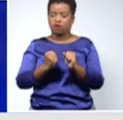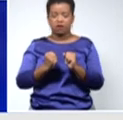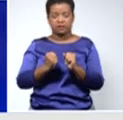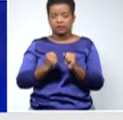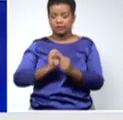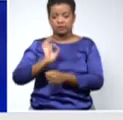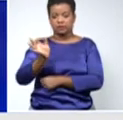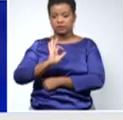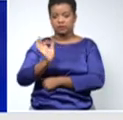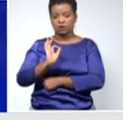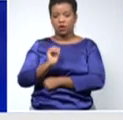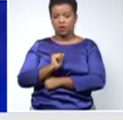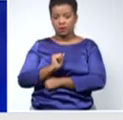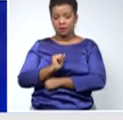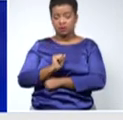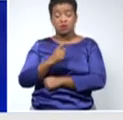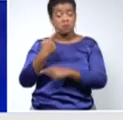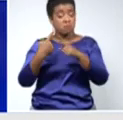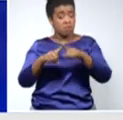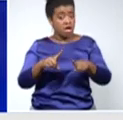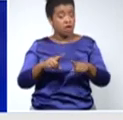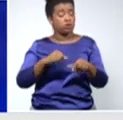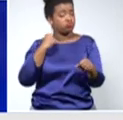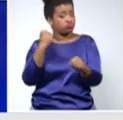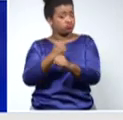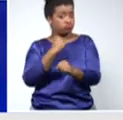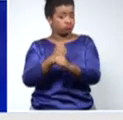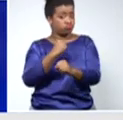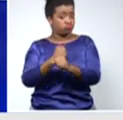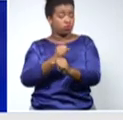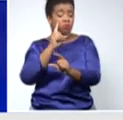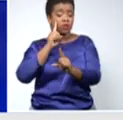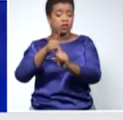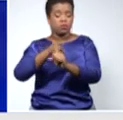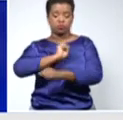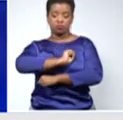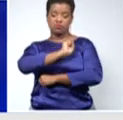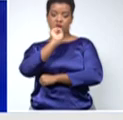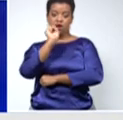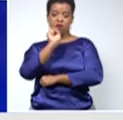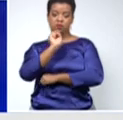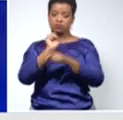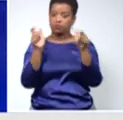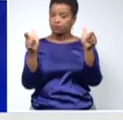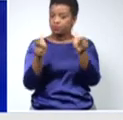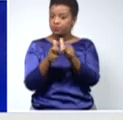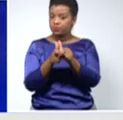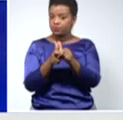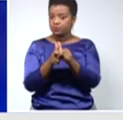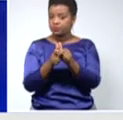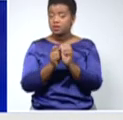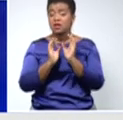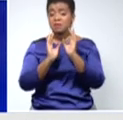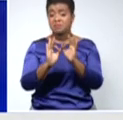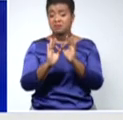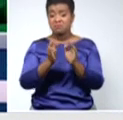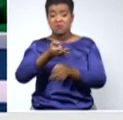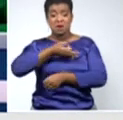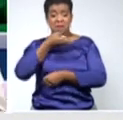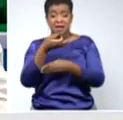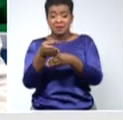aunque se está trabajando para lograrlo. Esto es por provincias de mayores complejidades.